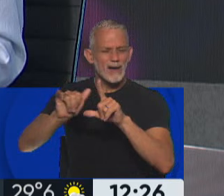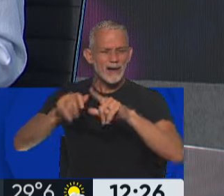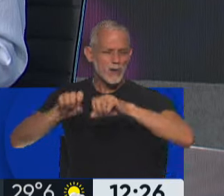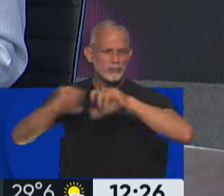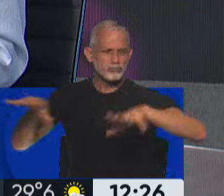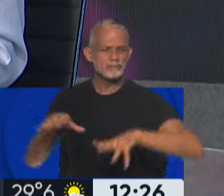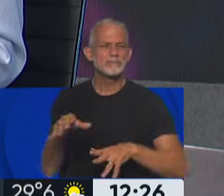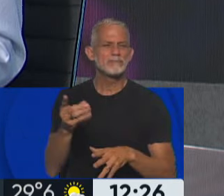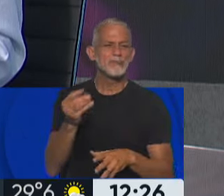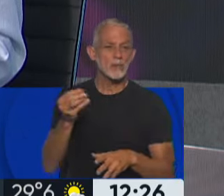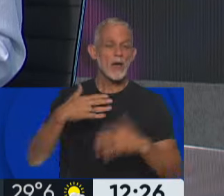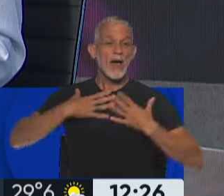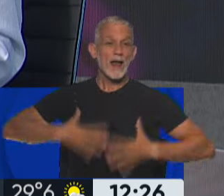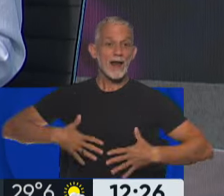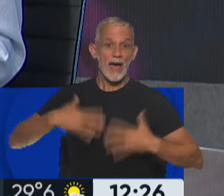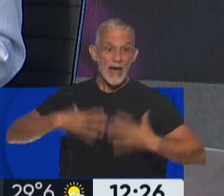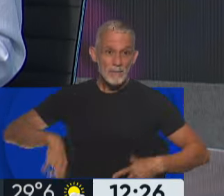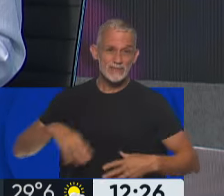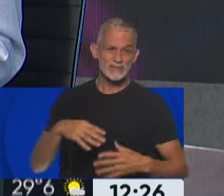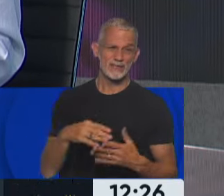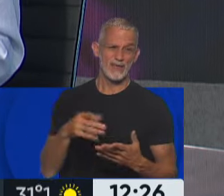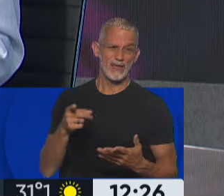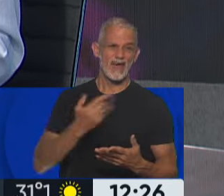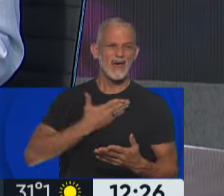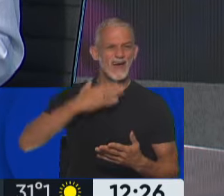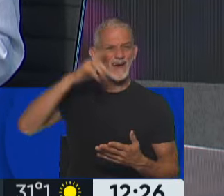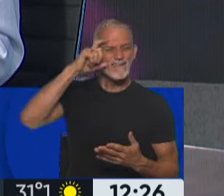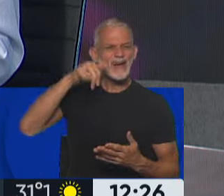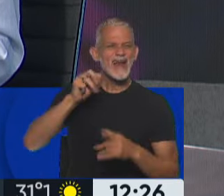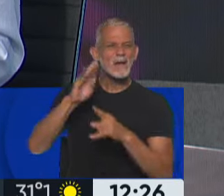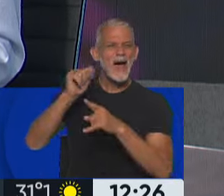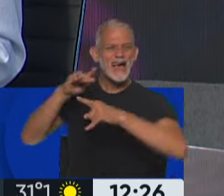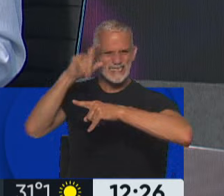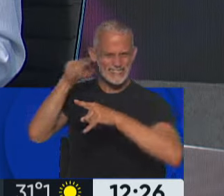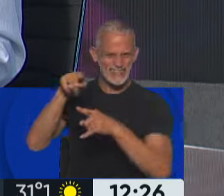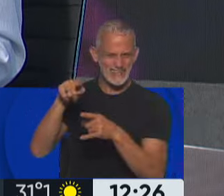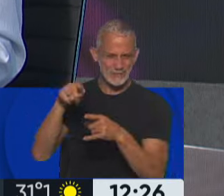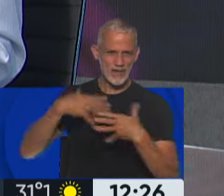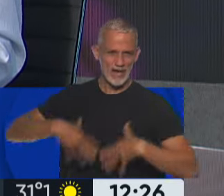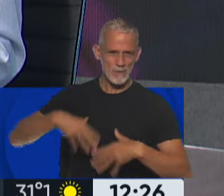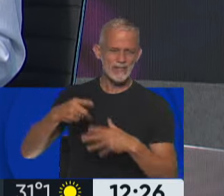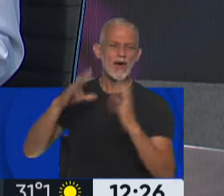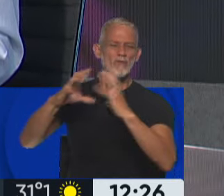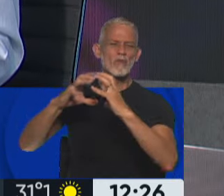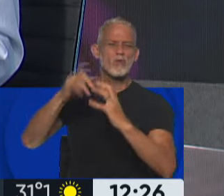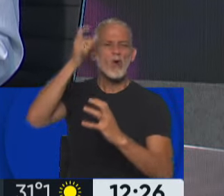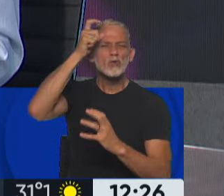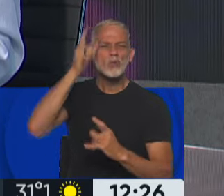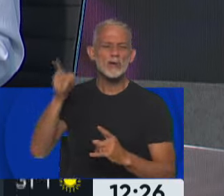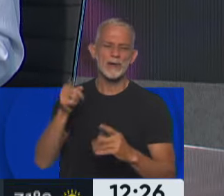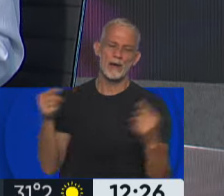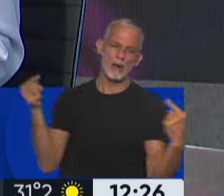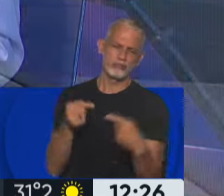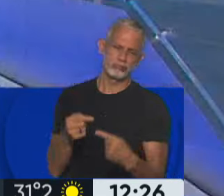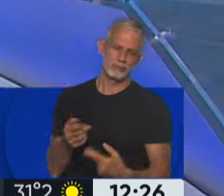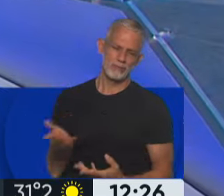dónde aparece con la camiseta del fenerbache fen vos que que seguís la campaña del fútbol Turco es el antagónico del